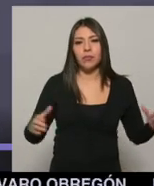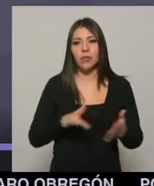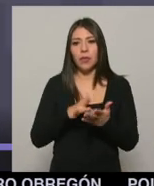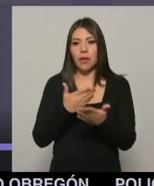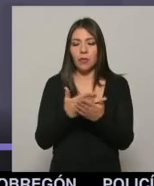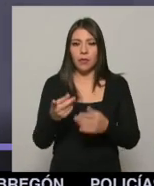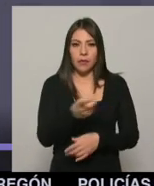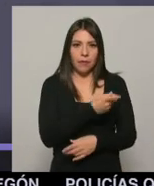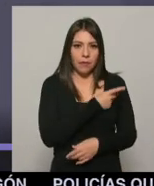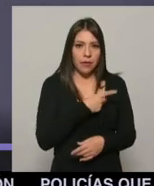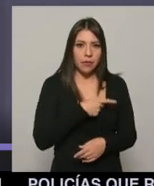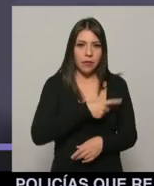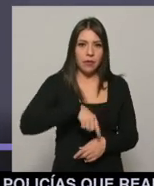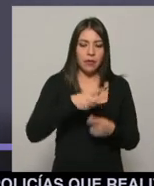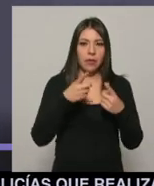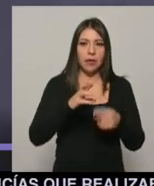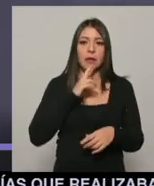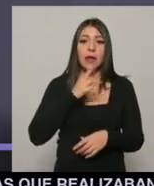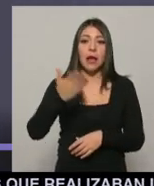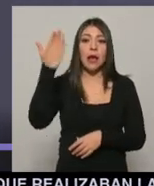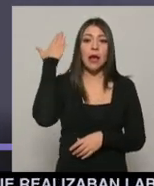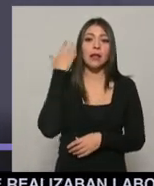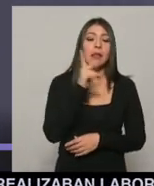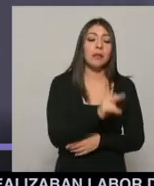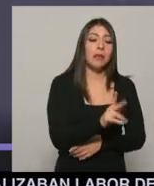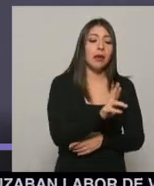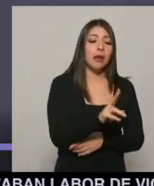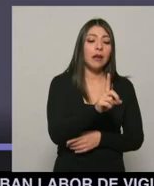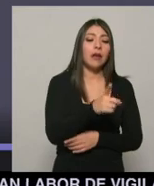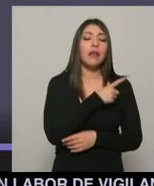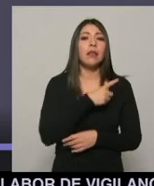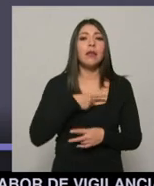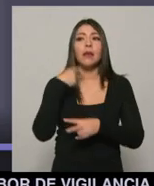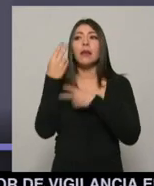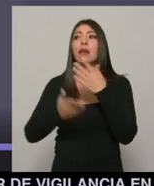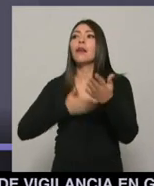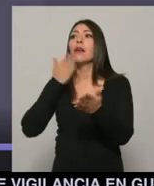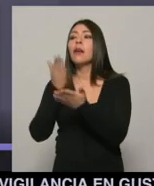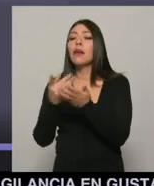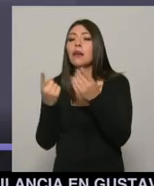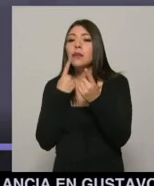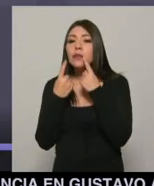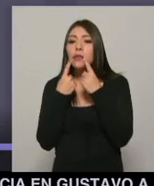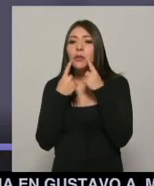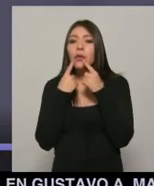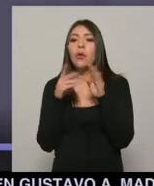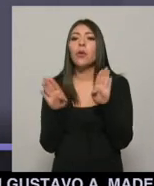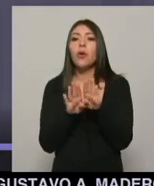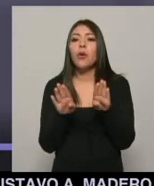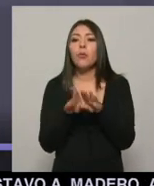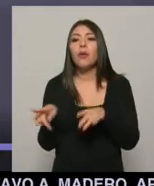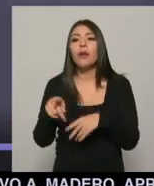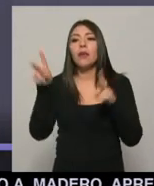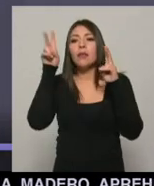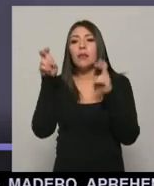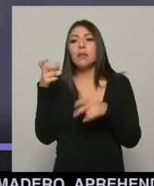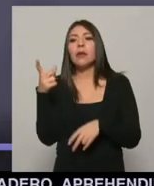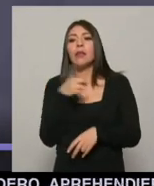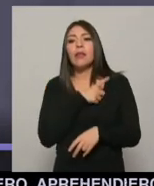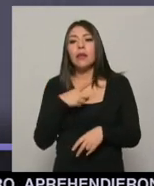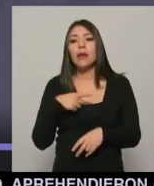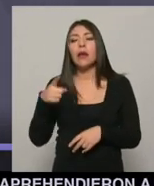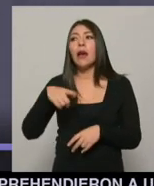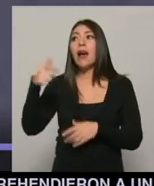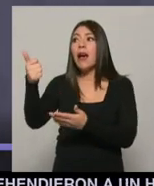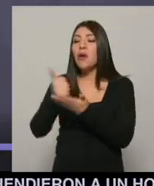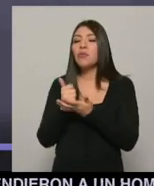Cuando el PRD gobernaba teníamos que ir a negociar en la Cámara de Diputados el techo de endeudamiento. de endeudamiento y ahí difícilmente nos ayudaban.